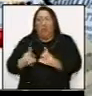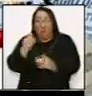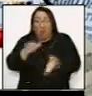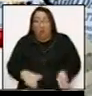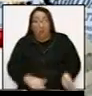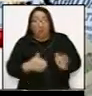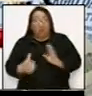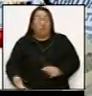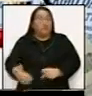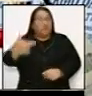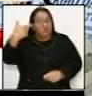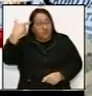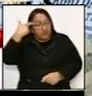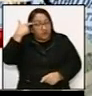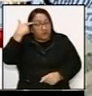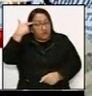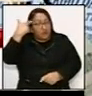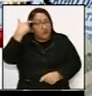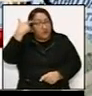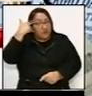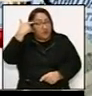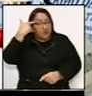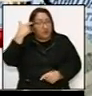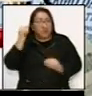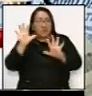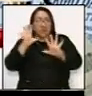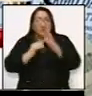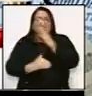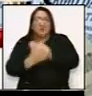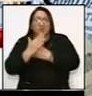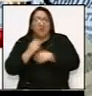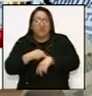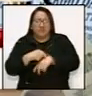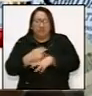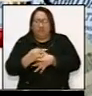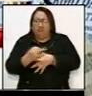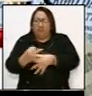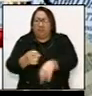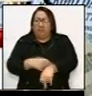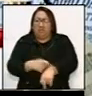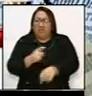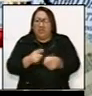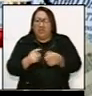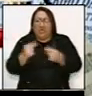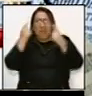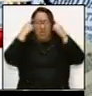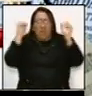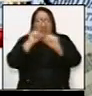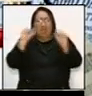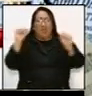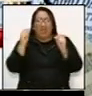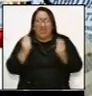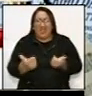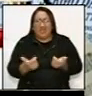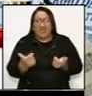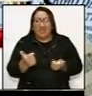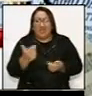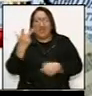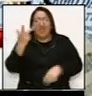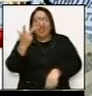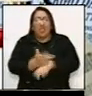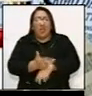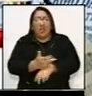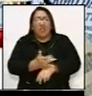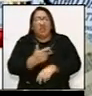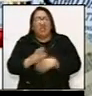muerte, un disparo en la 100, a las 10 de la mañana, demasiado tiempo para una persona que se dispara y se revienta el cerebro, se produzca 3 horas o 4 horas